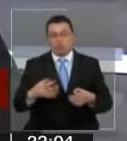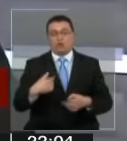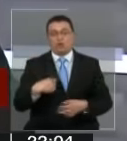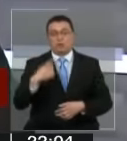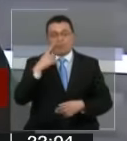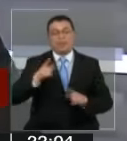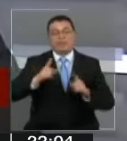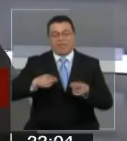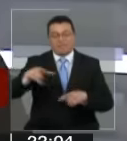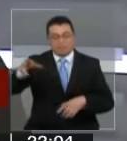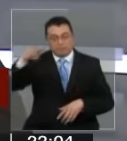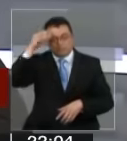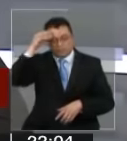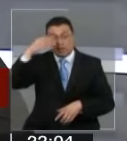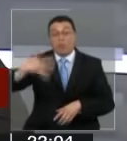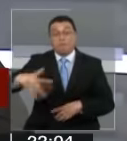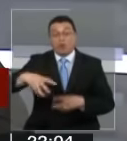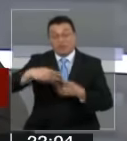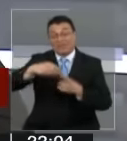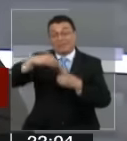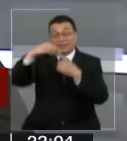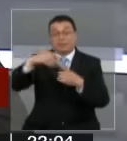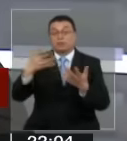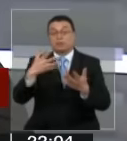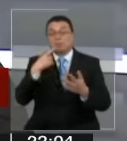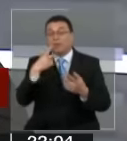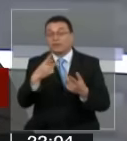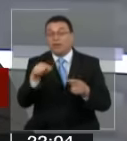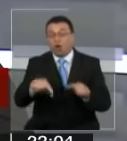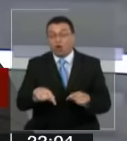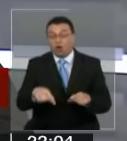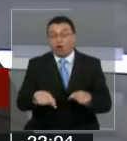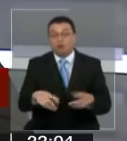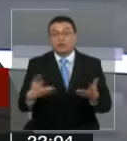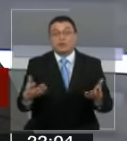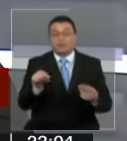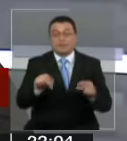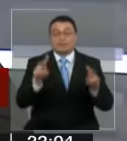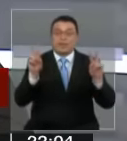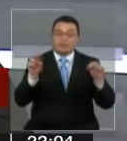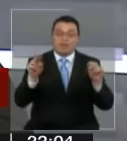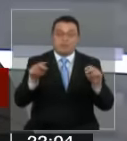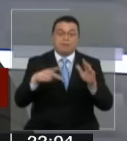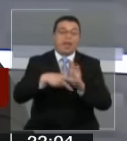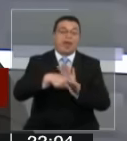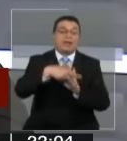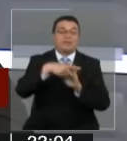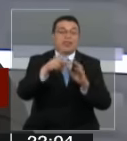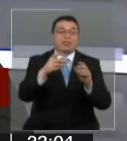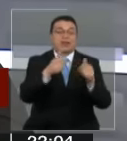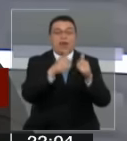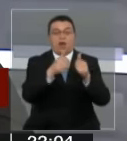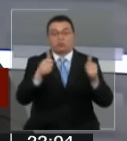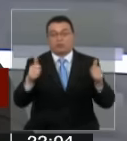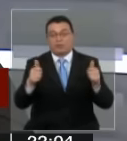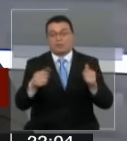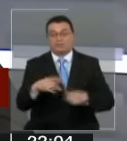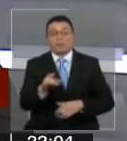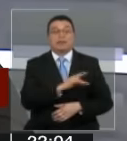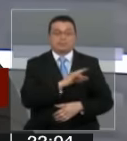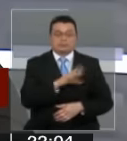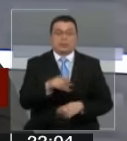debiéramos considerarlo una prioridad mucho más importante de lo que parece ser hoy día este tema a nivel de autoridades. La verdad que Chile